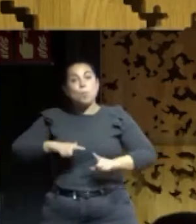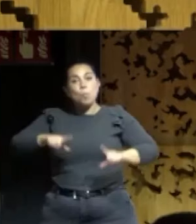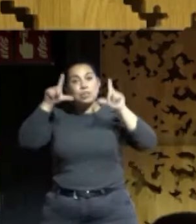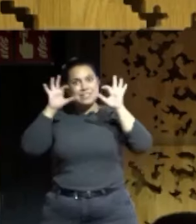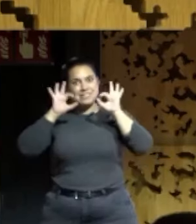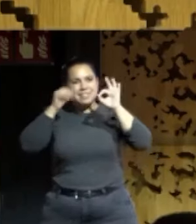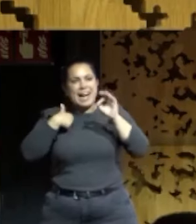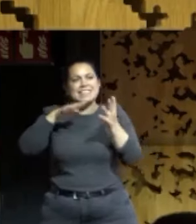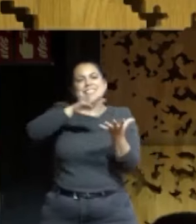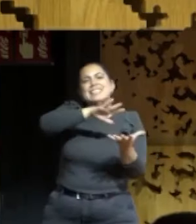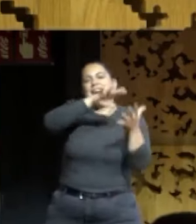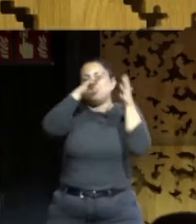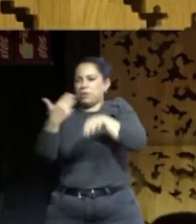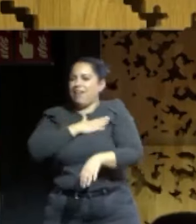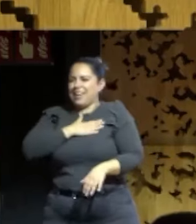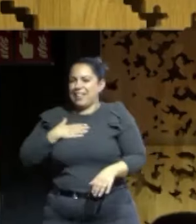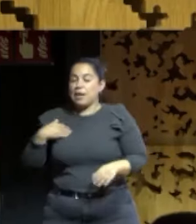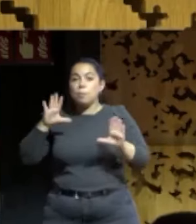esta transformación, pero claro, con una contribución que pasa del donativo a la acción. Desde